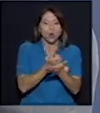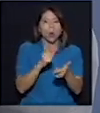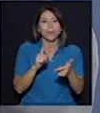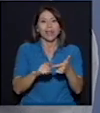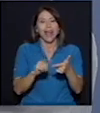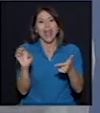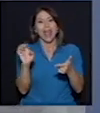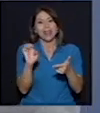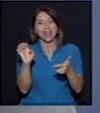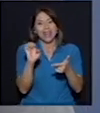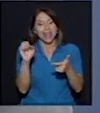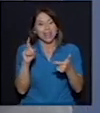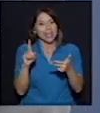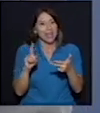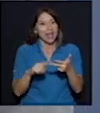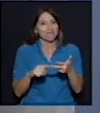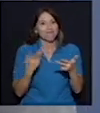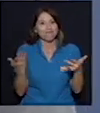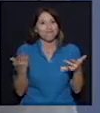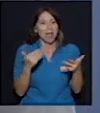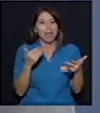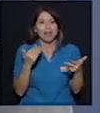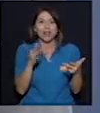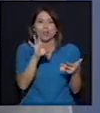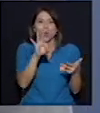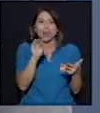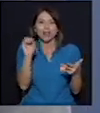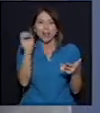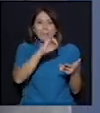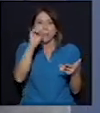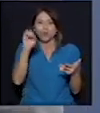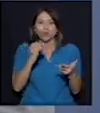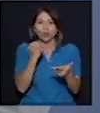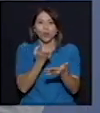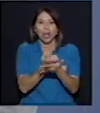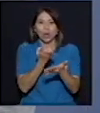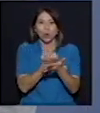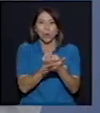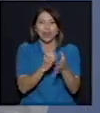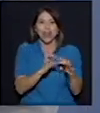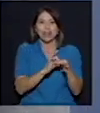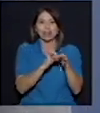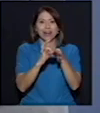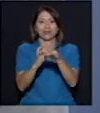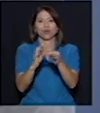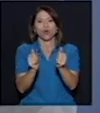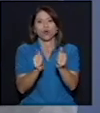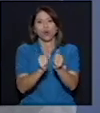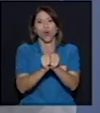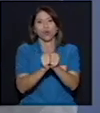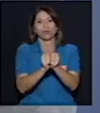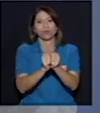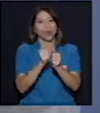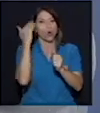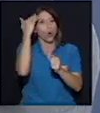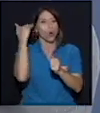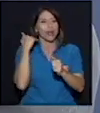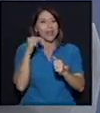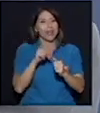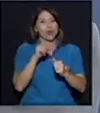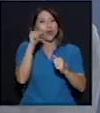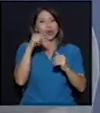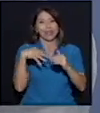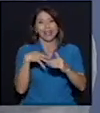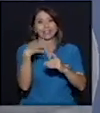energética, básicamente el 90% de la economía en relación al exterior de Corea del Norte depende de